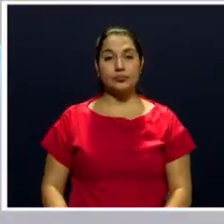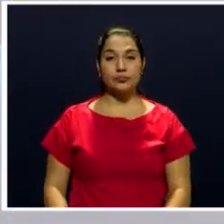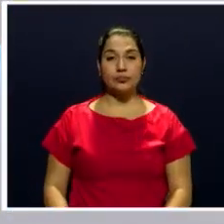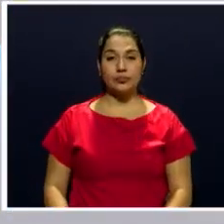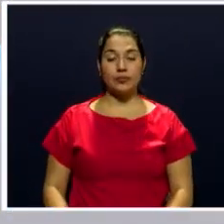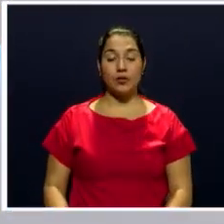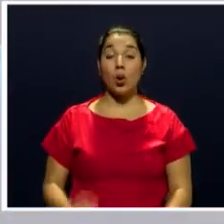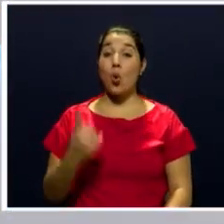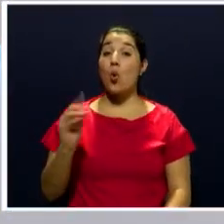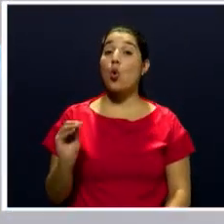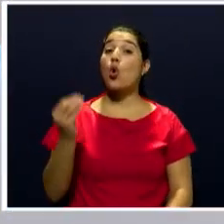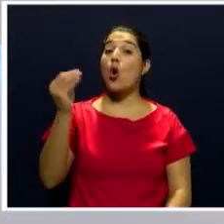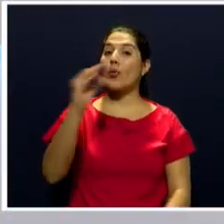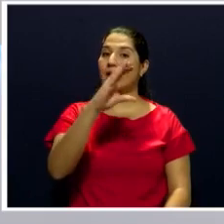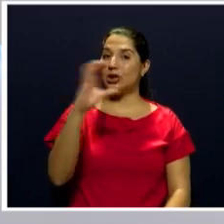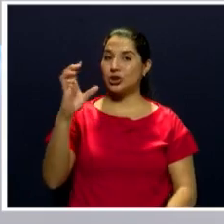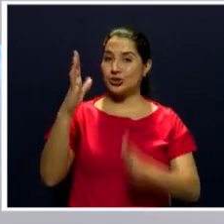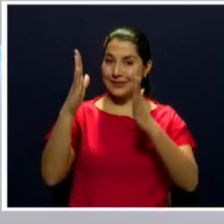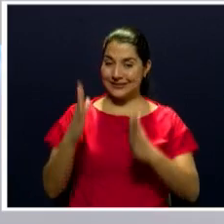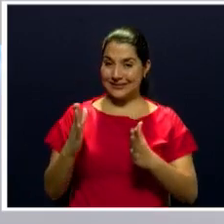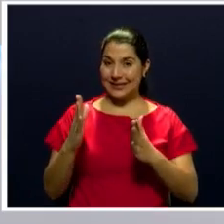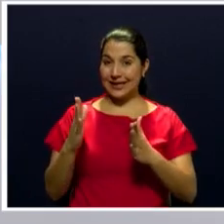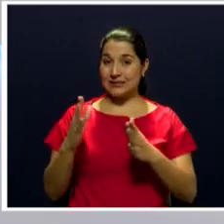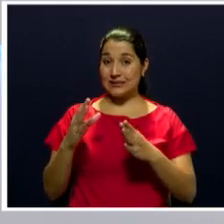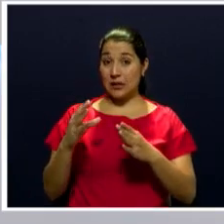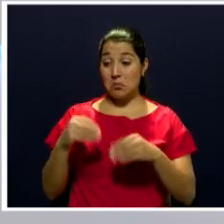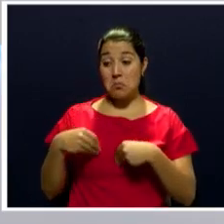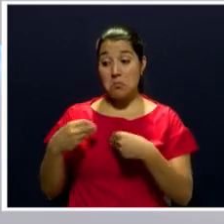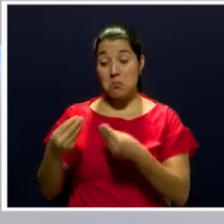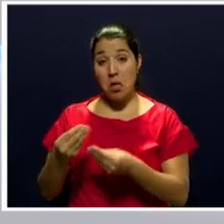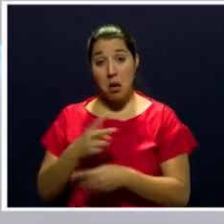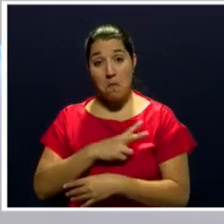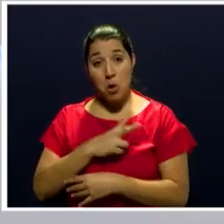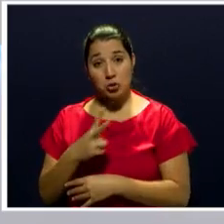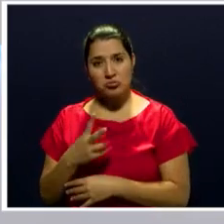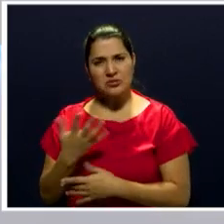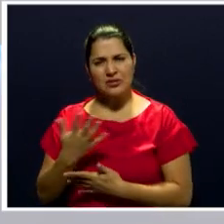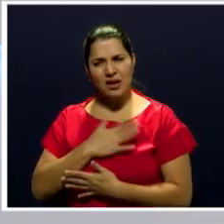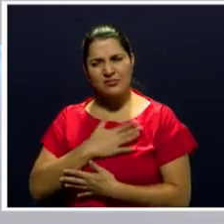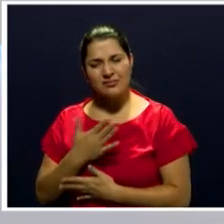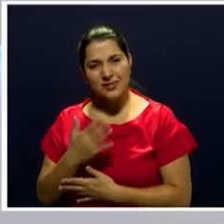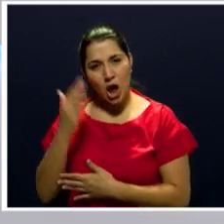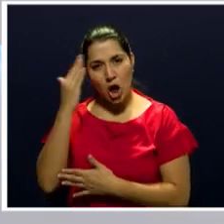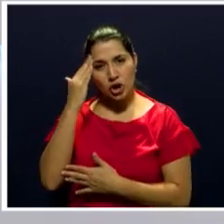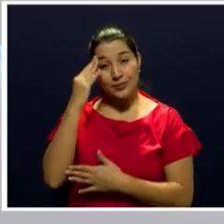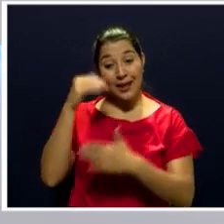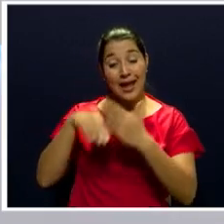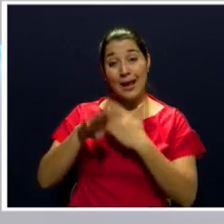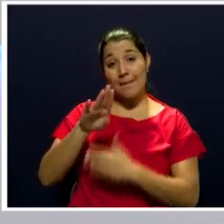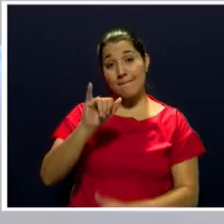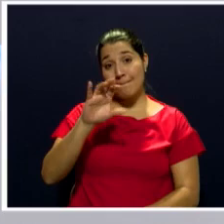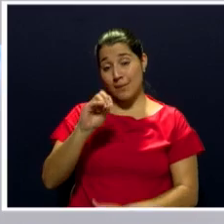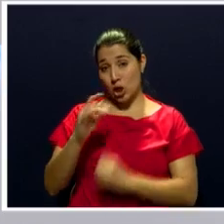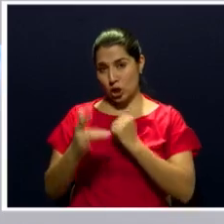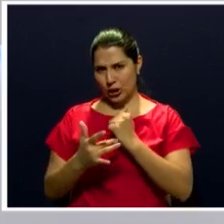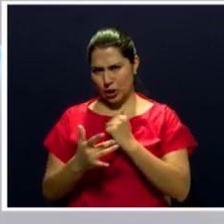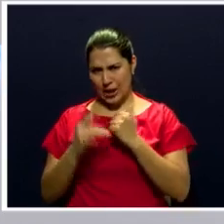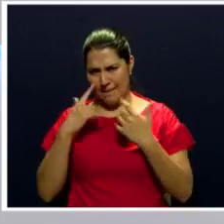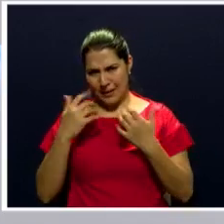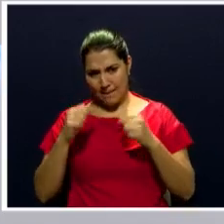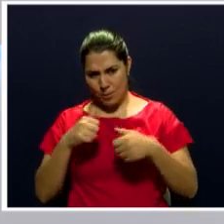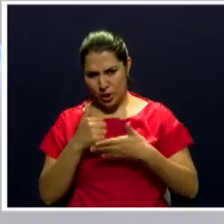Y un joven costarricense aporta voluntariamente su conocimiento en biotecnología para ayudar a detectar